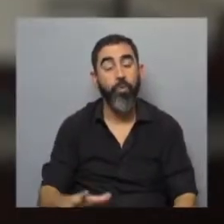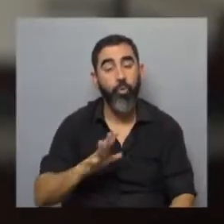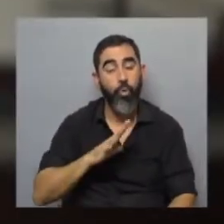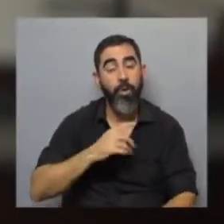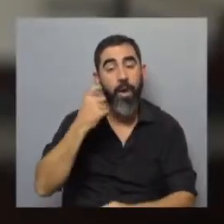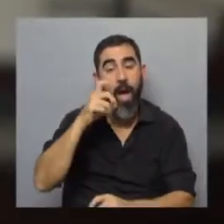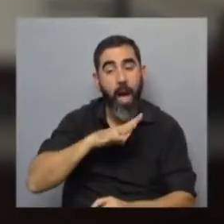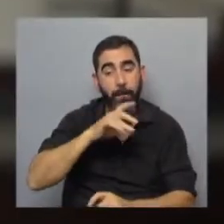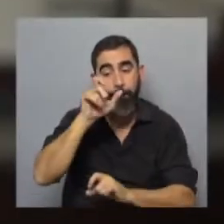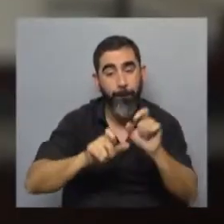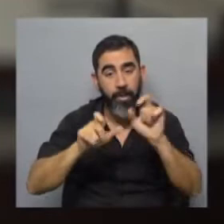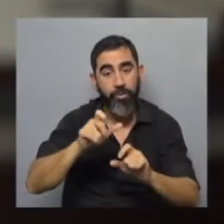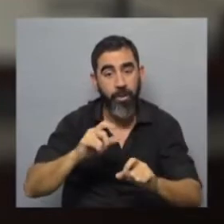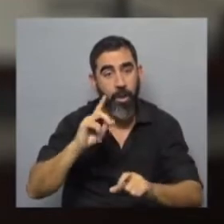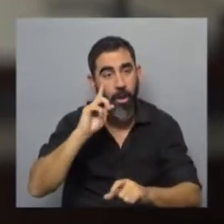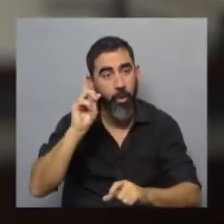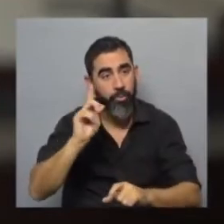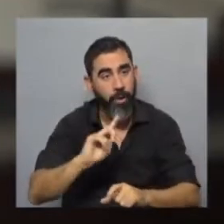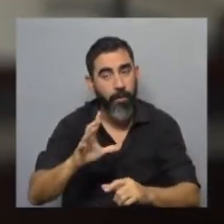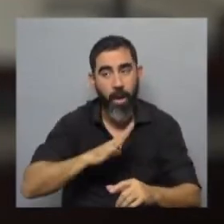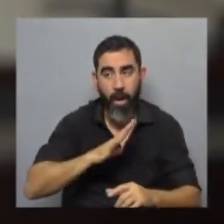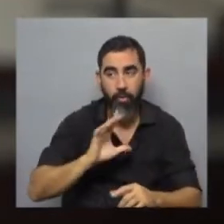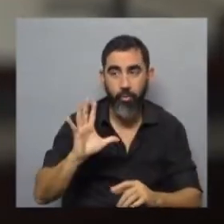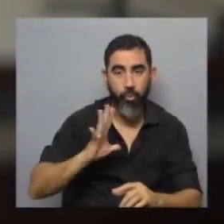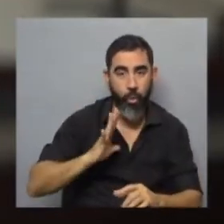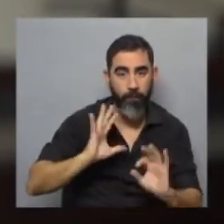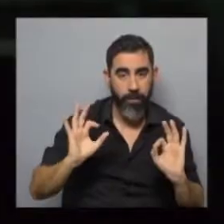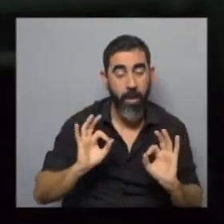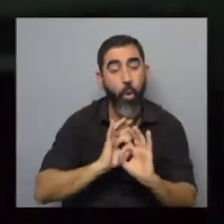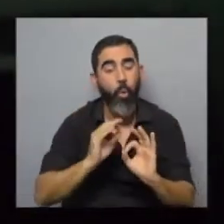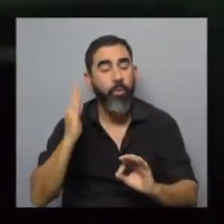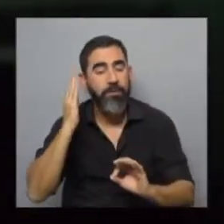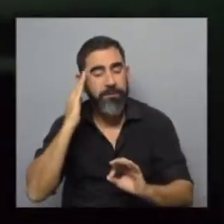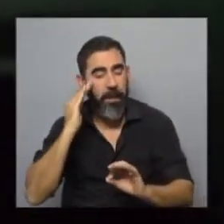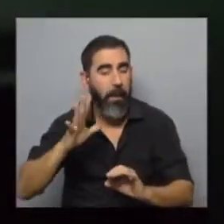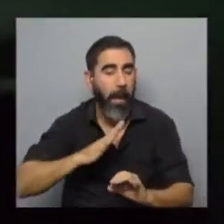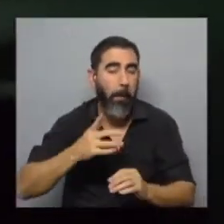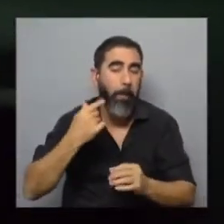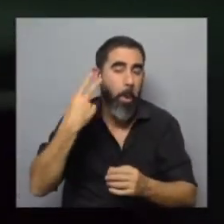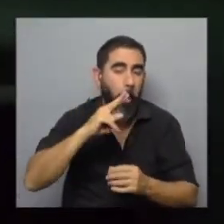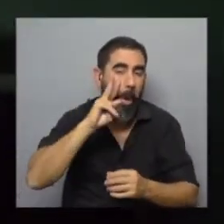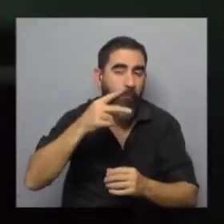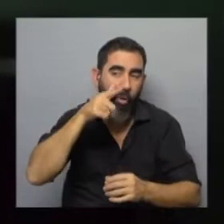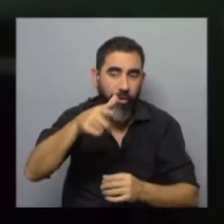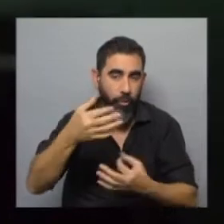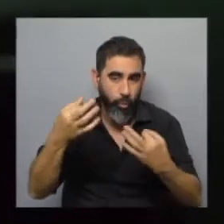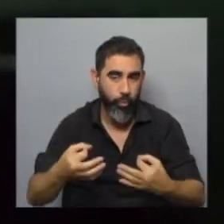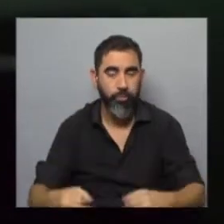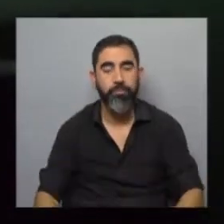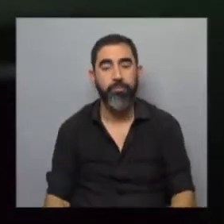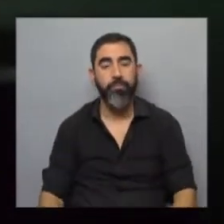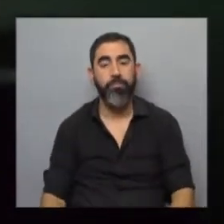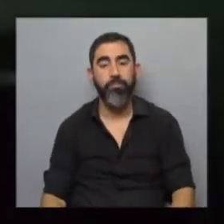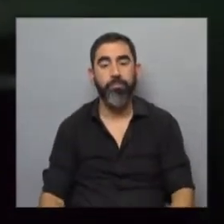gente que está en el ambiente y que no sabe o que sabe que lo tenemos pero no lo ha visto aún.